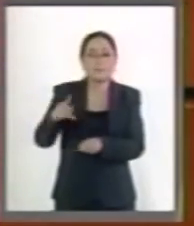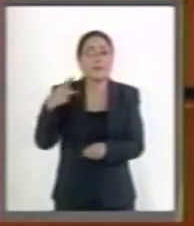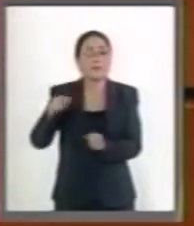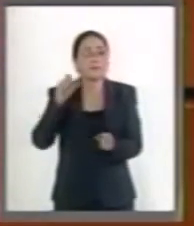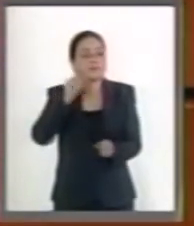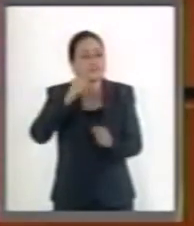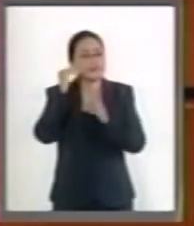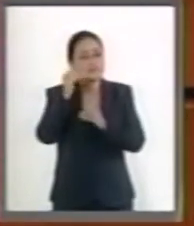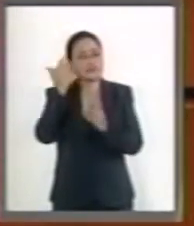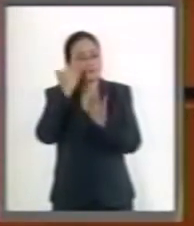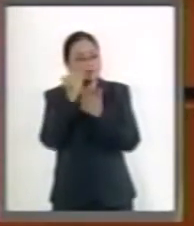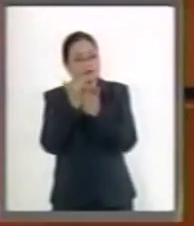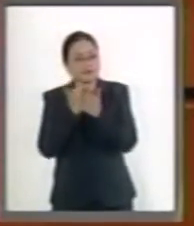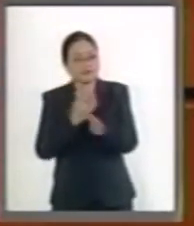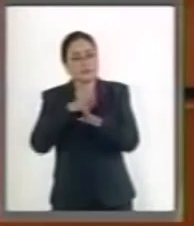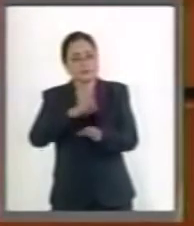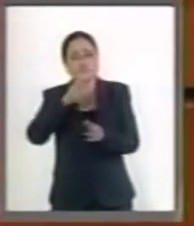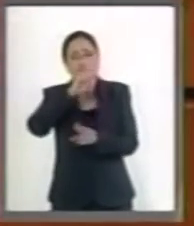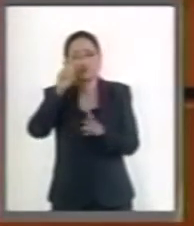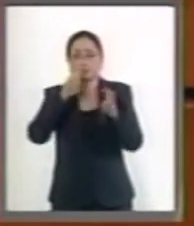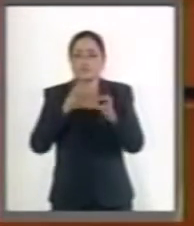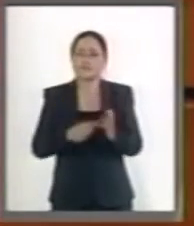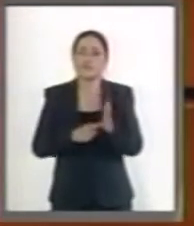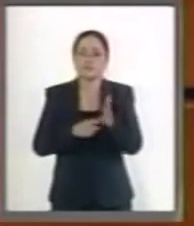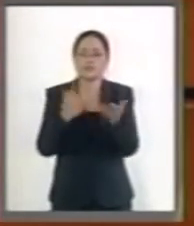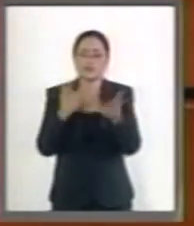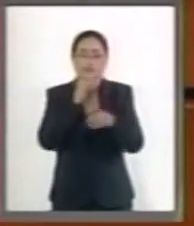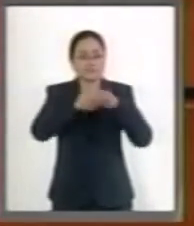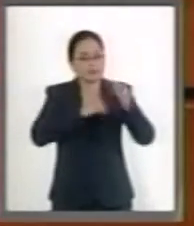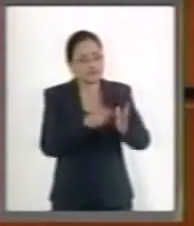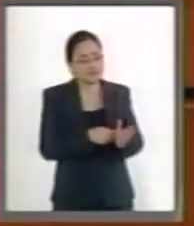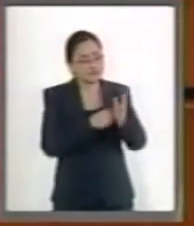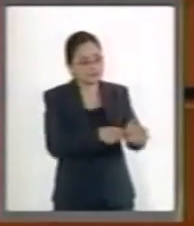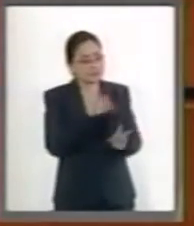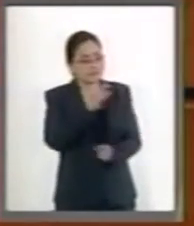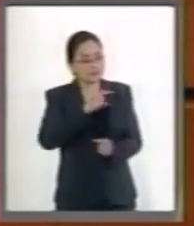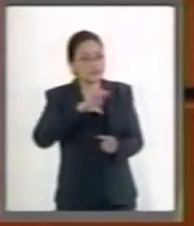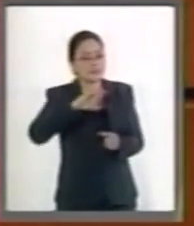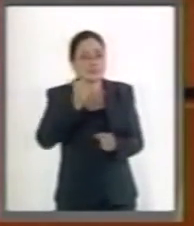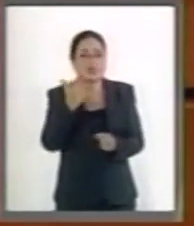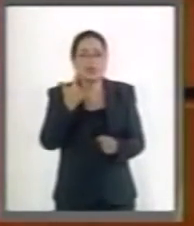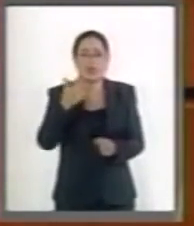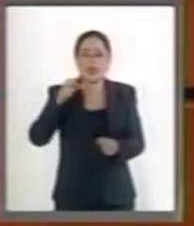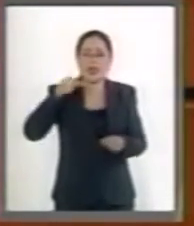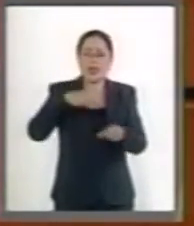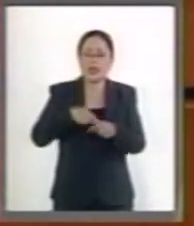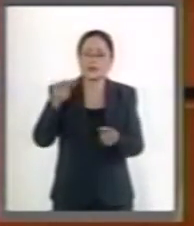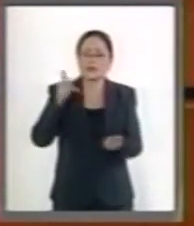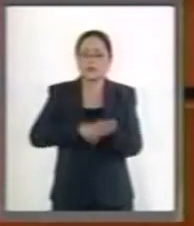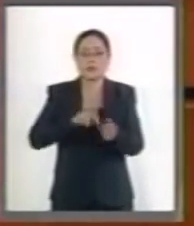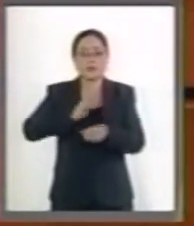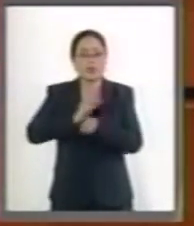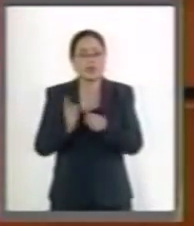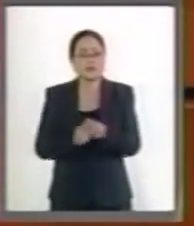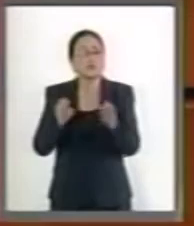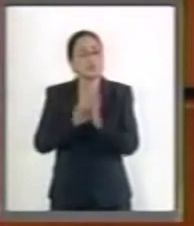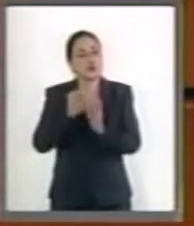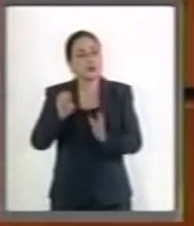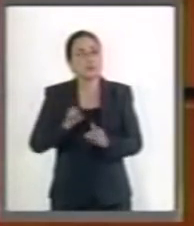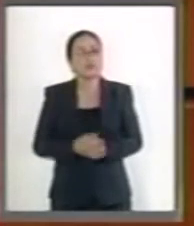restricciones que existen en la distribución y construcción de gasolinerías en el país. Por